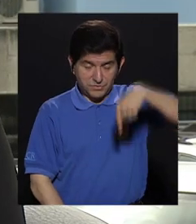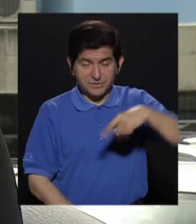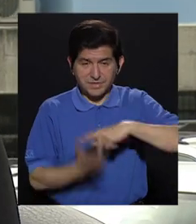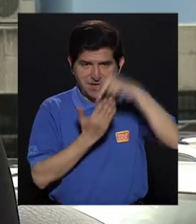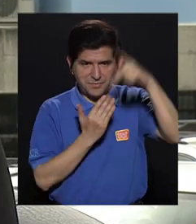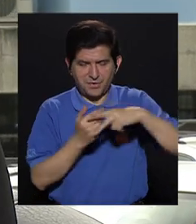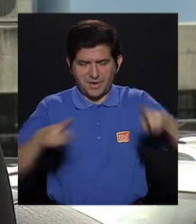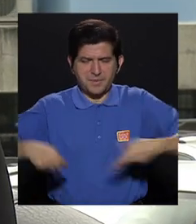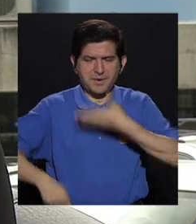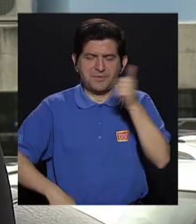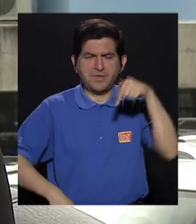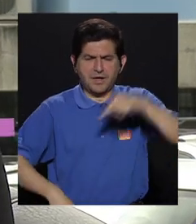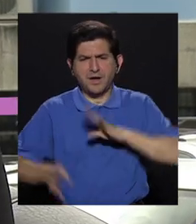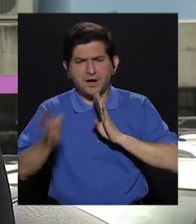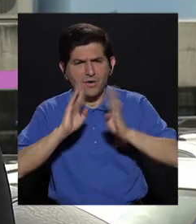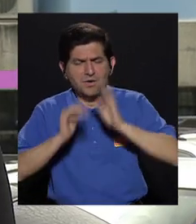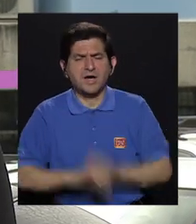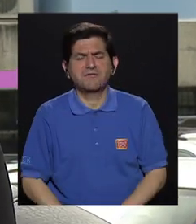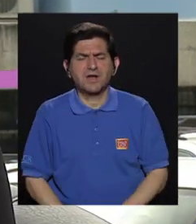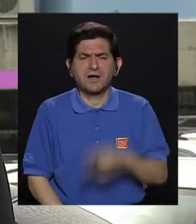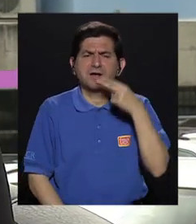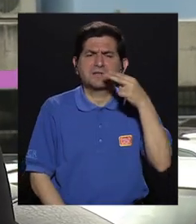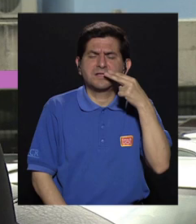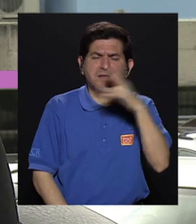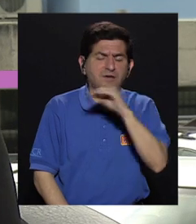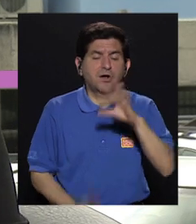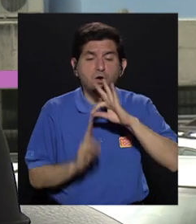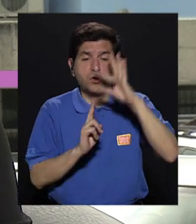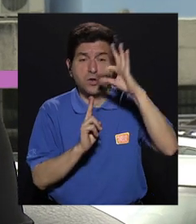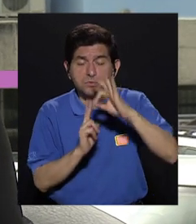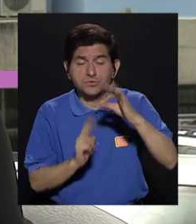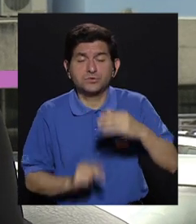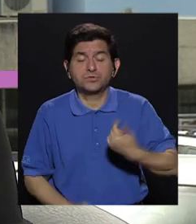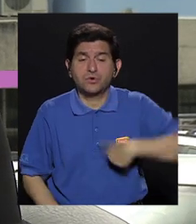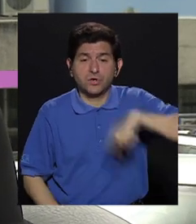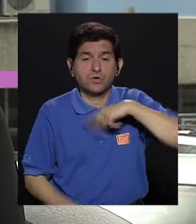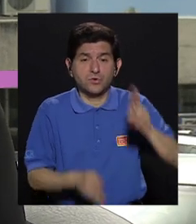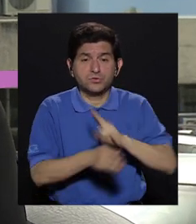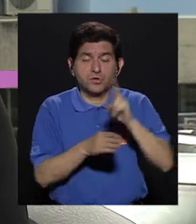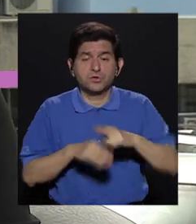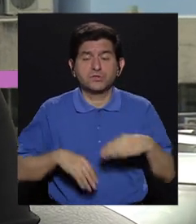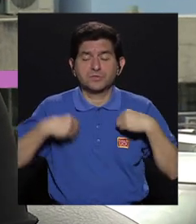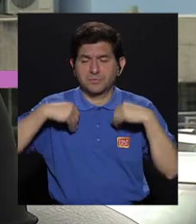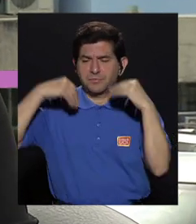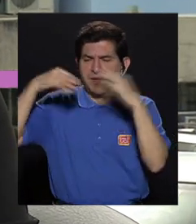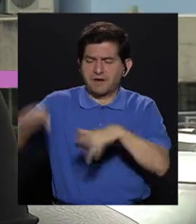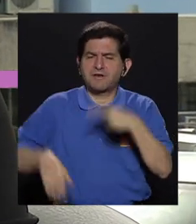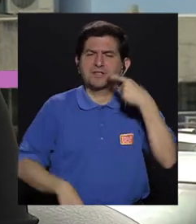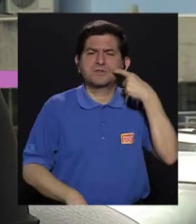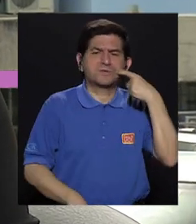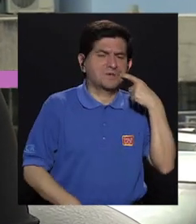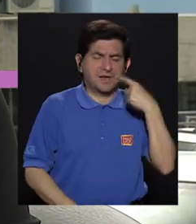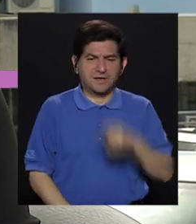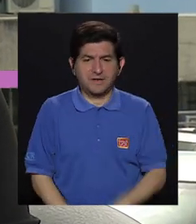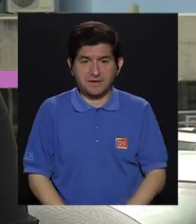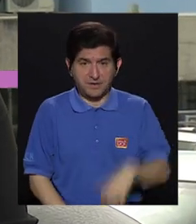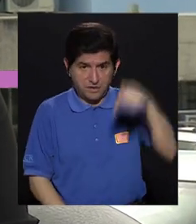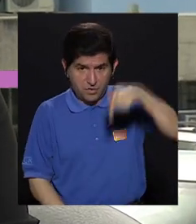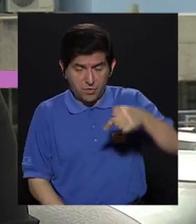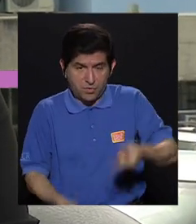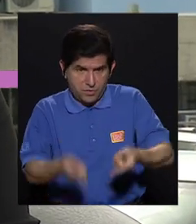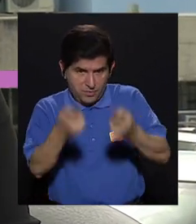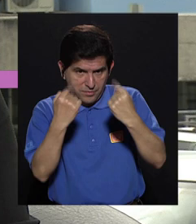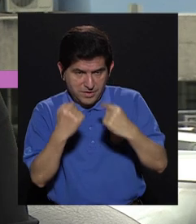Somos Vivir Mejor y estamos conversando el día de hoy acerca del tabaco y de esas alternativas que podríamos emplear para dejar esta adicción. Y para